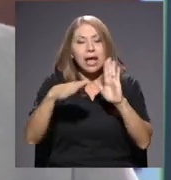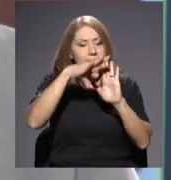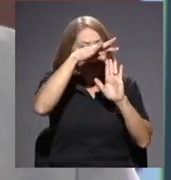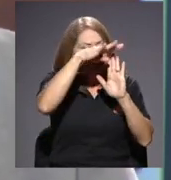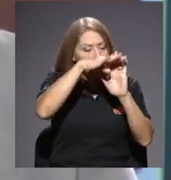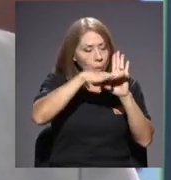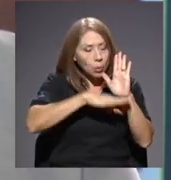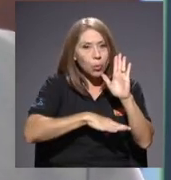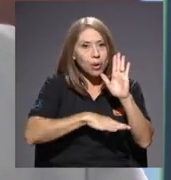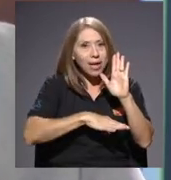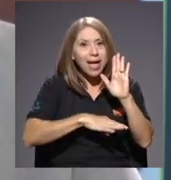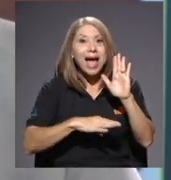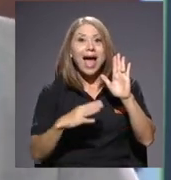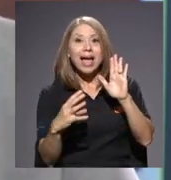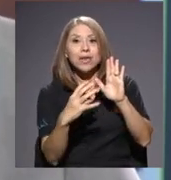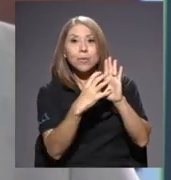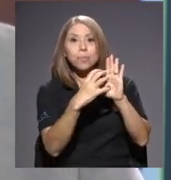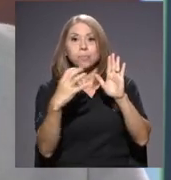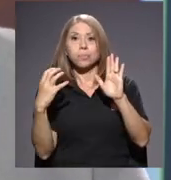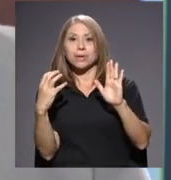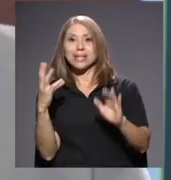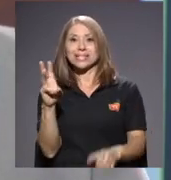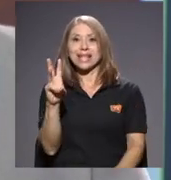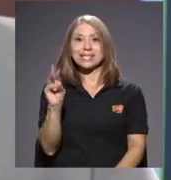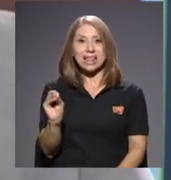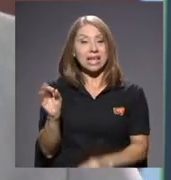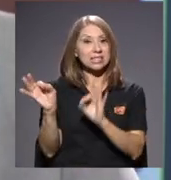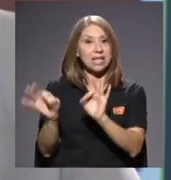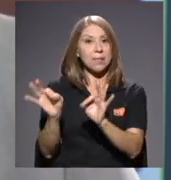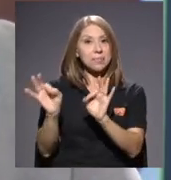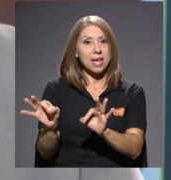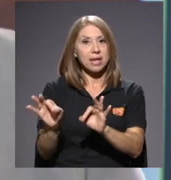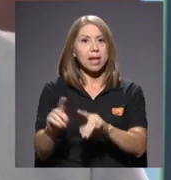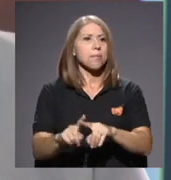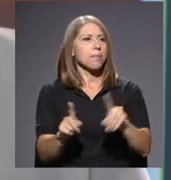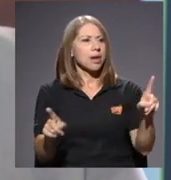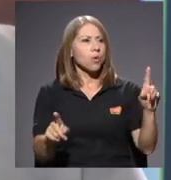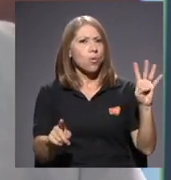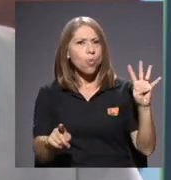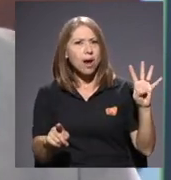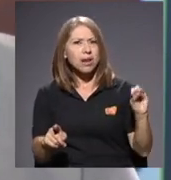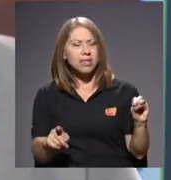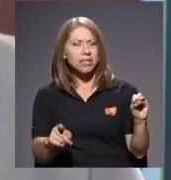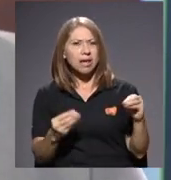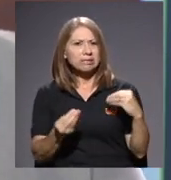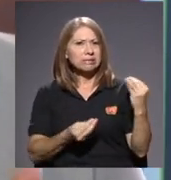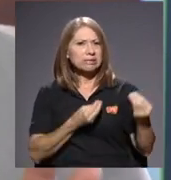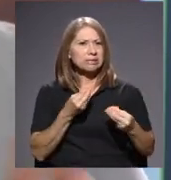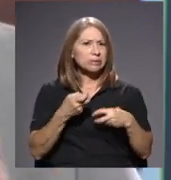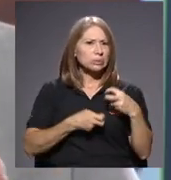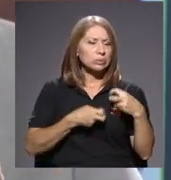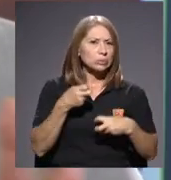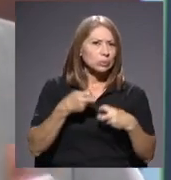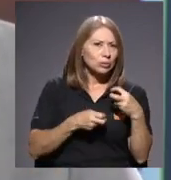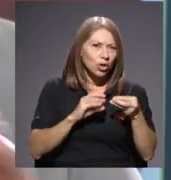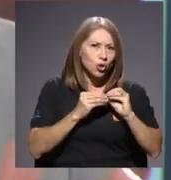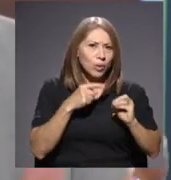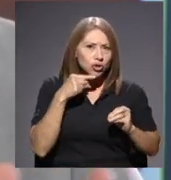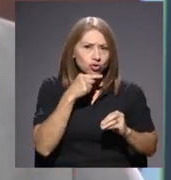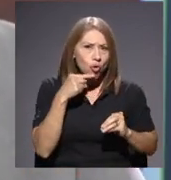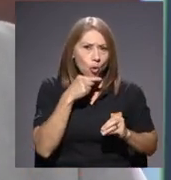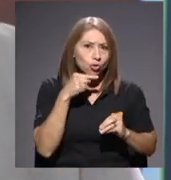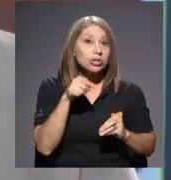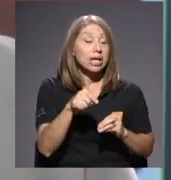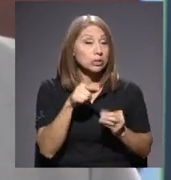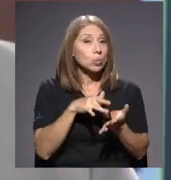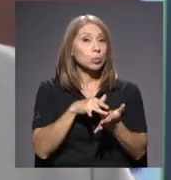bien, pero 40 y resto están en números rojos. Y eso es un tema muy, muy delicado. Y por ejemplo, el